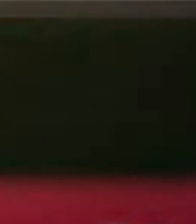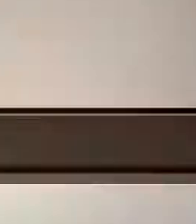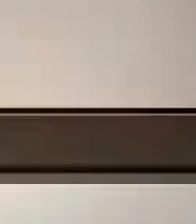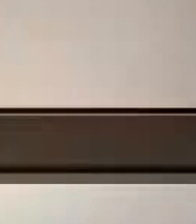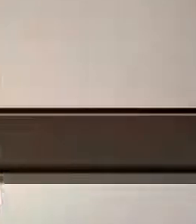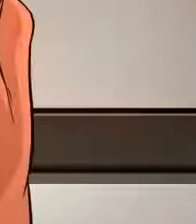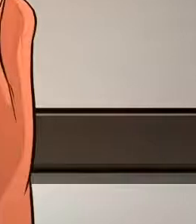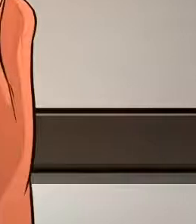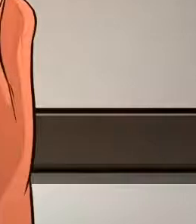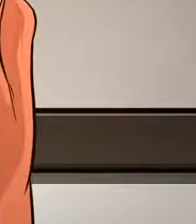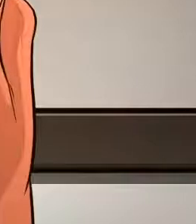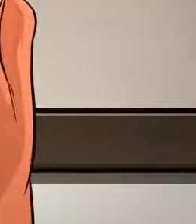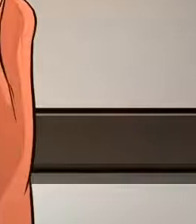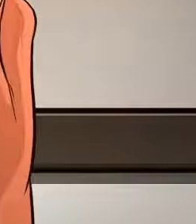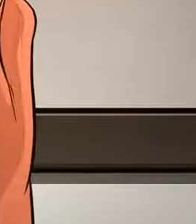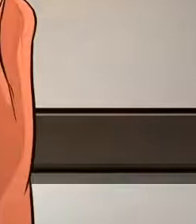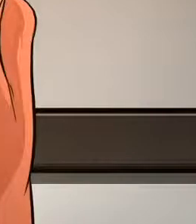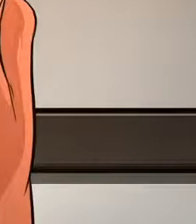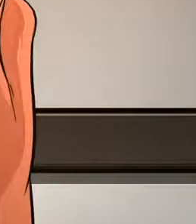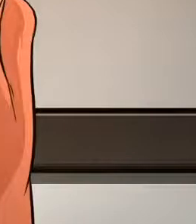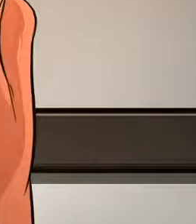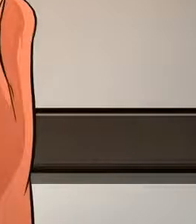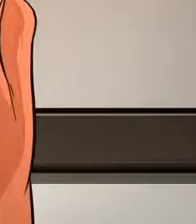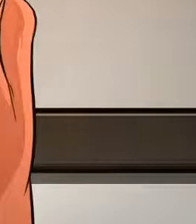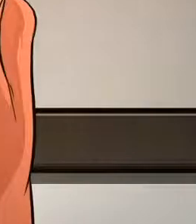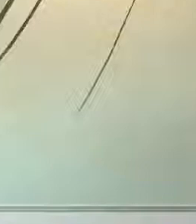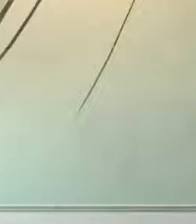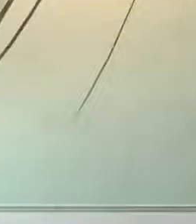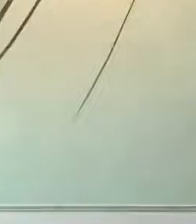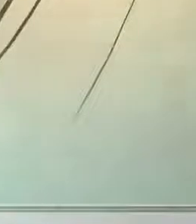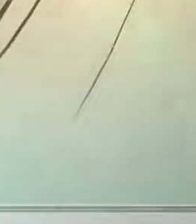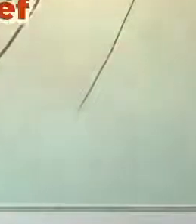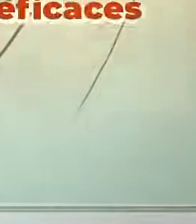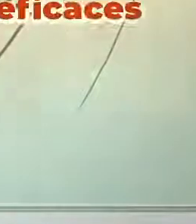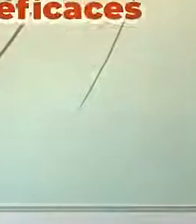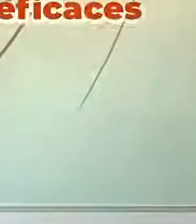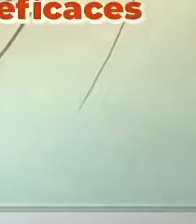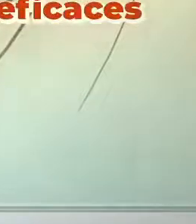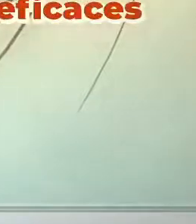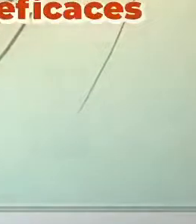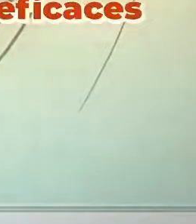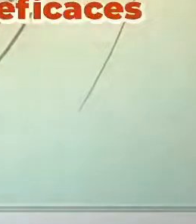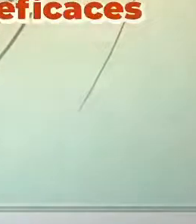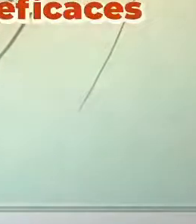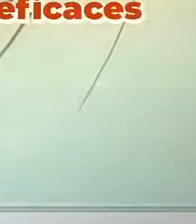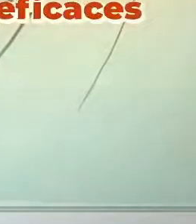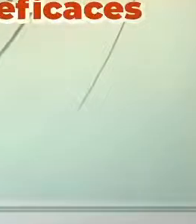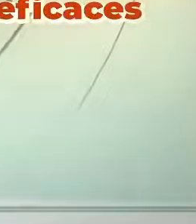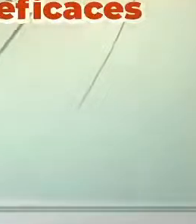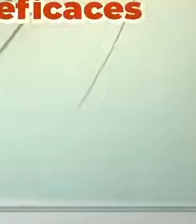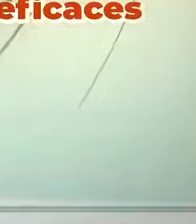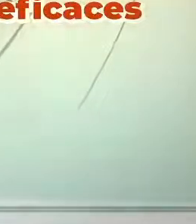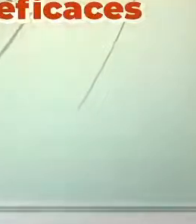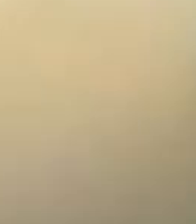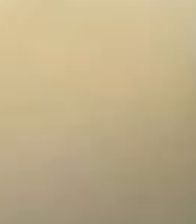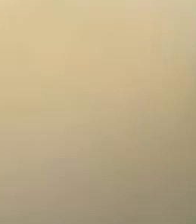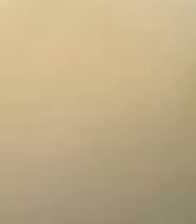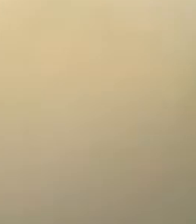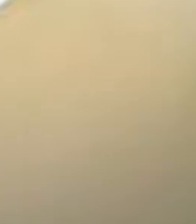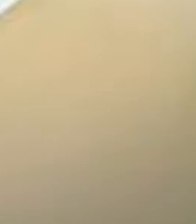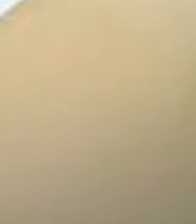MX. Si crees que es un fraude, llama al 911. Recuerda, todas las vacunas que se aplican son seguras y